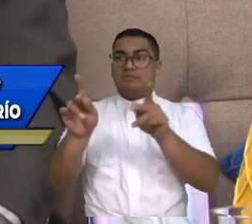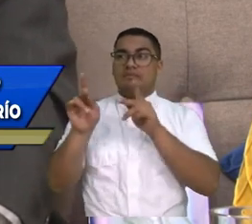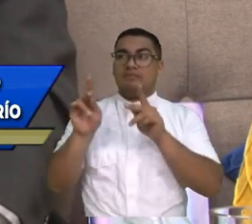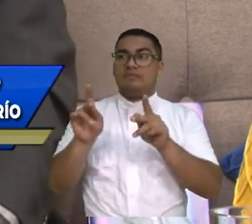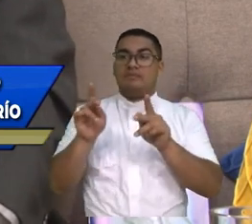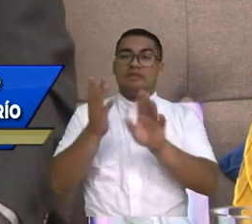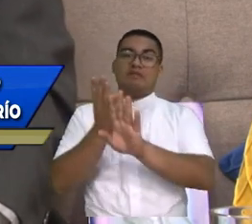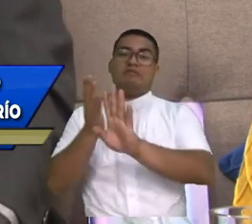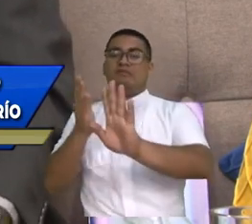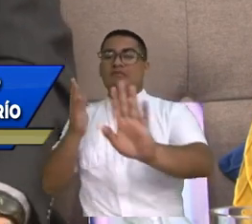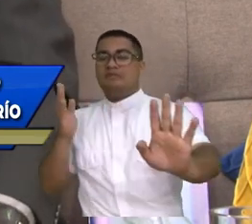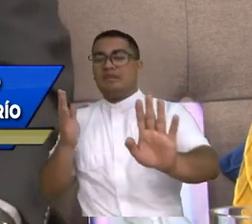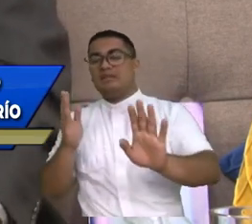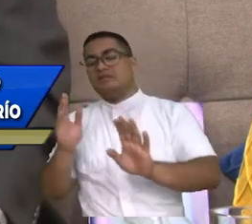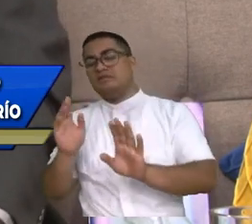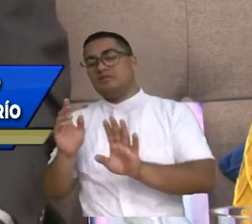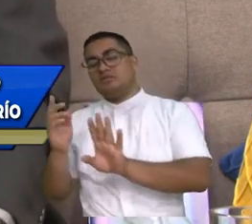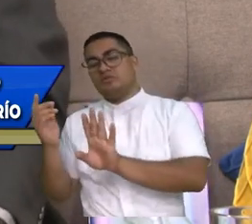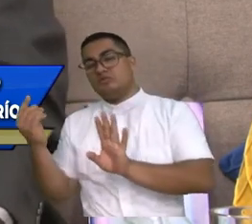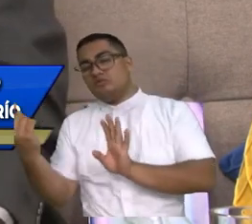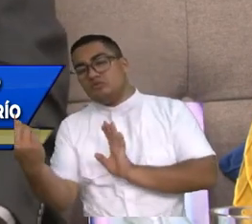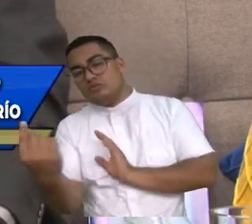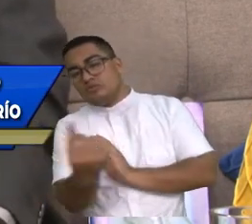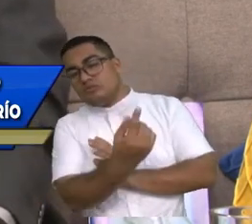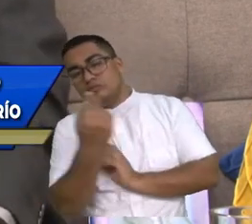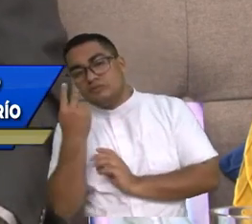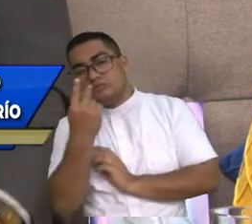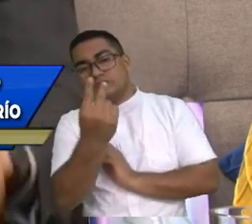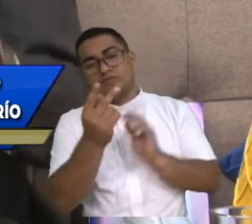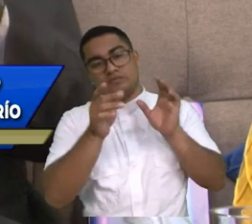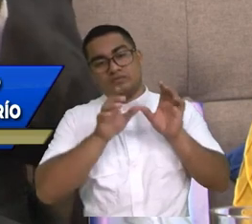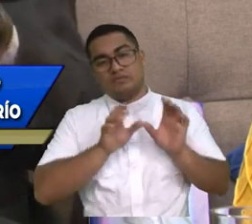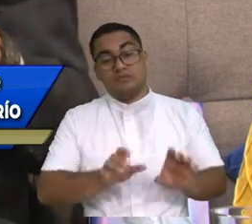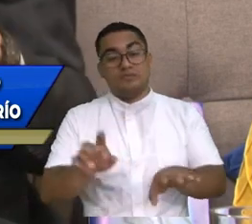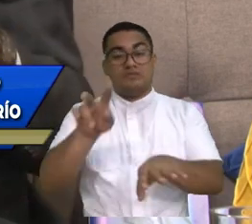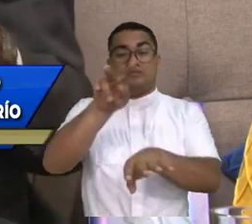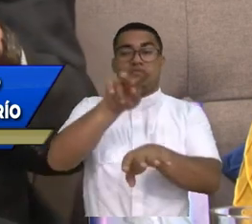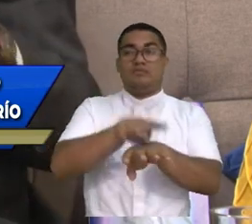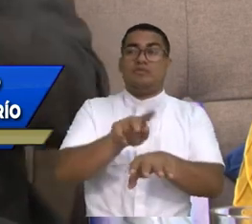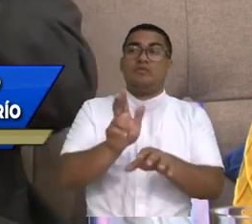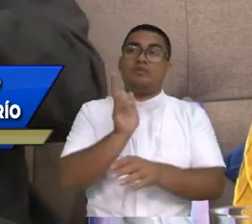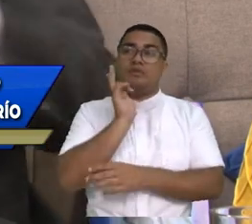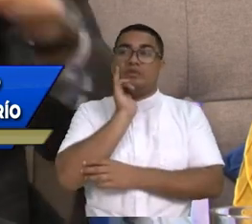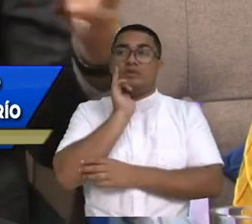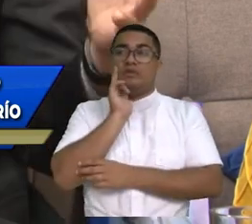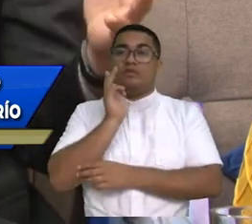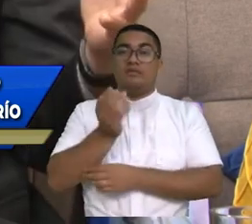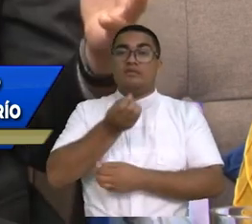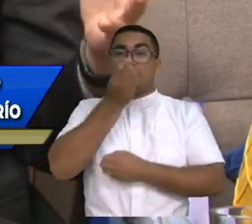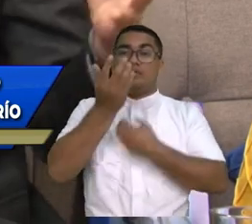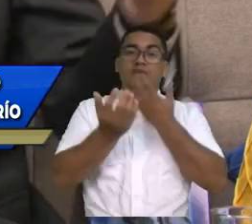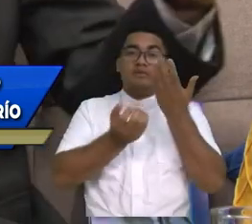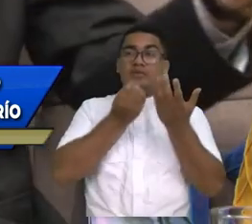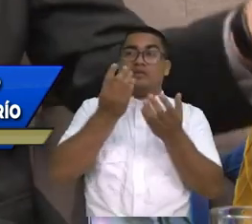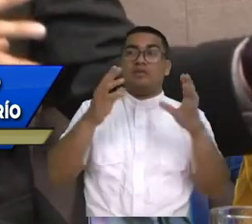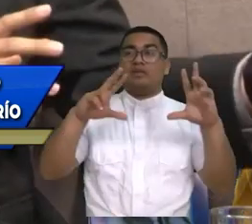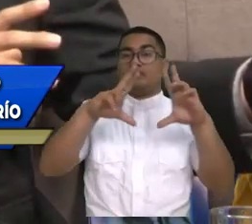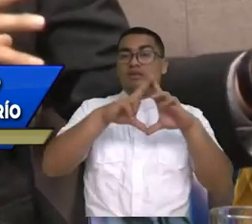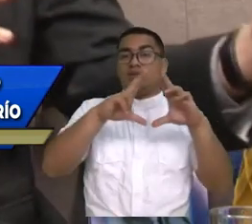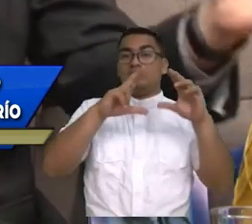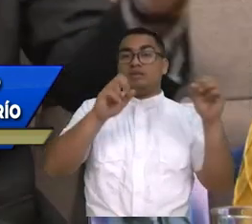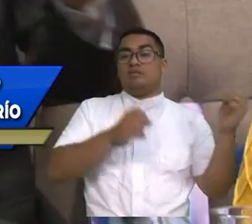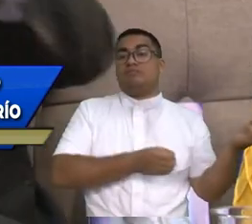ante el cadáver de Rubén Darío en esos 7 días de exequias. Las flores se acabaron en toda Nicaragua porque todas